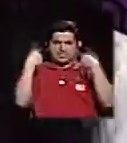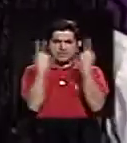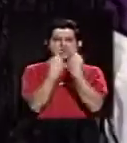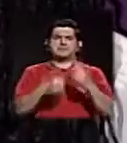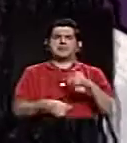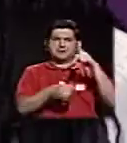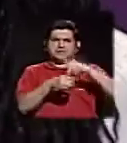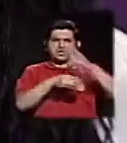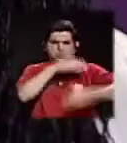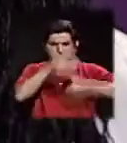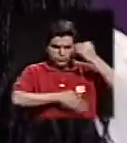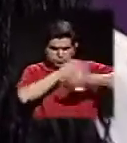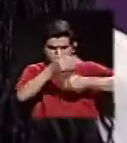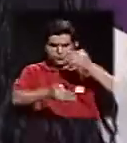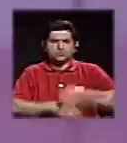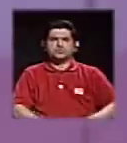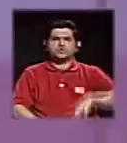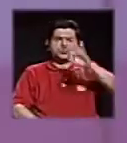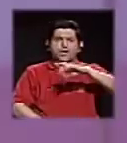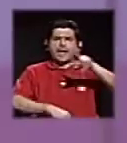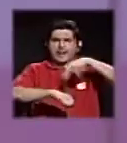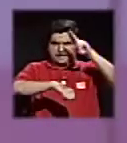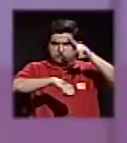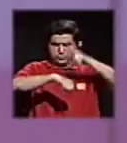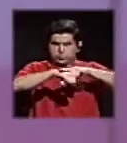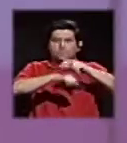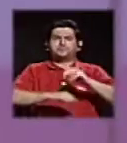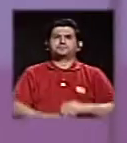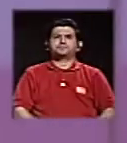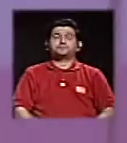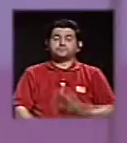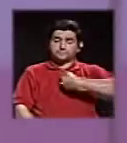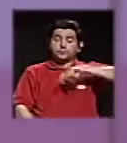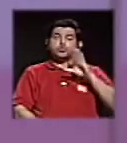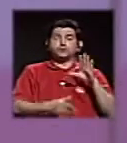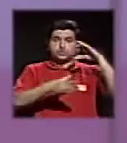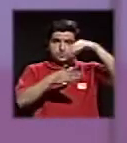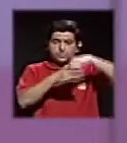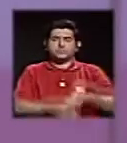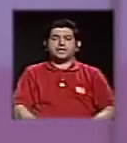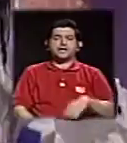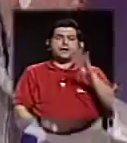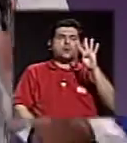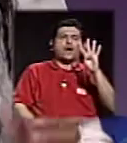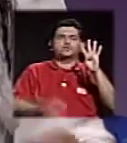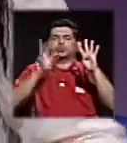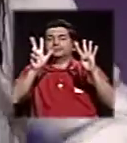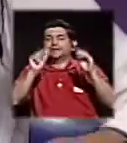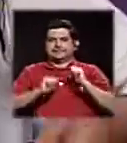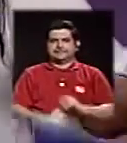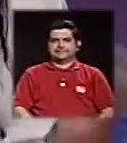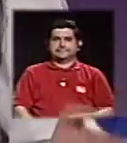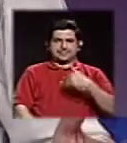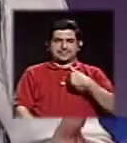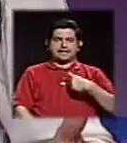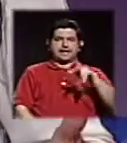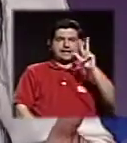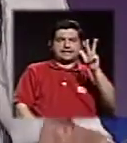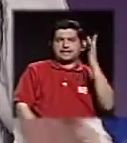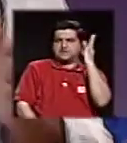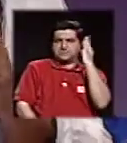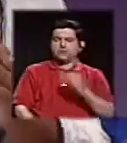participando en los procesos de elección nacional hemos incorporado el 4 3 o sea que hemos tenido a tres